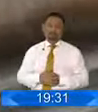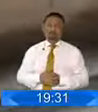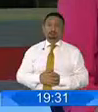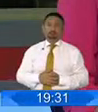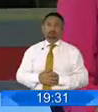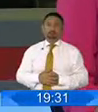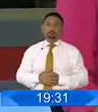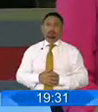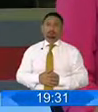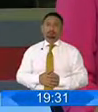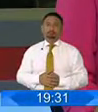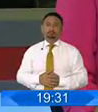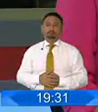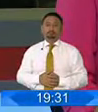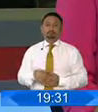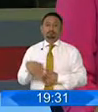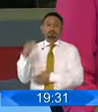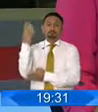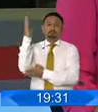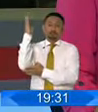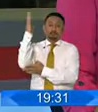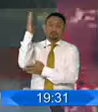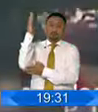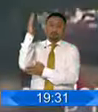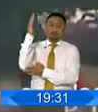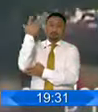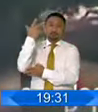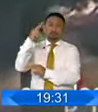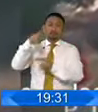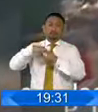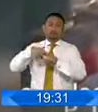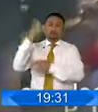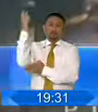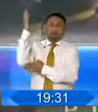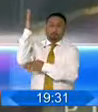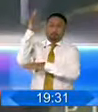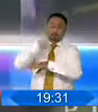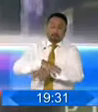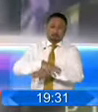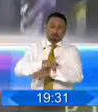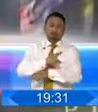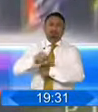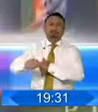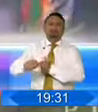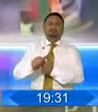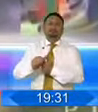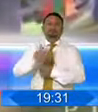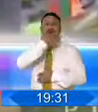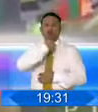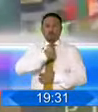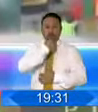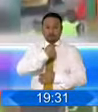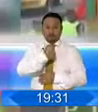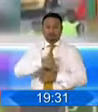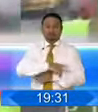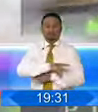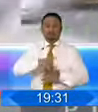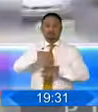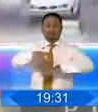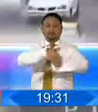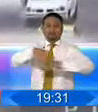Santos. Un árbol cayó sobre una unidad de taxi en Avenida Eloy Alfaro, cerca de la intersección con la Avenida de los Giris, en